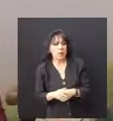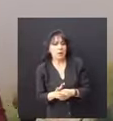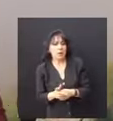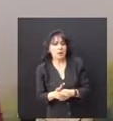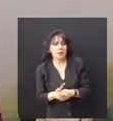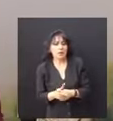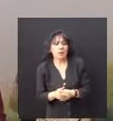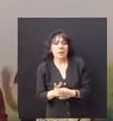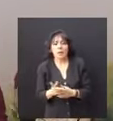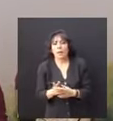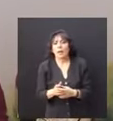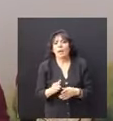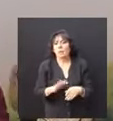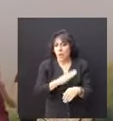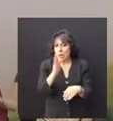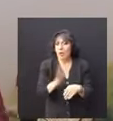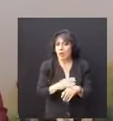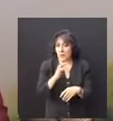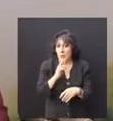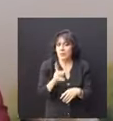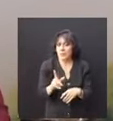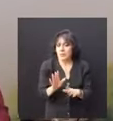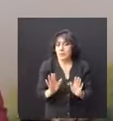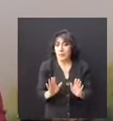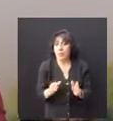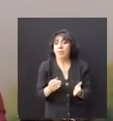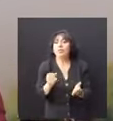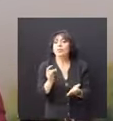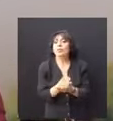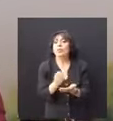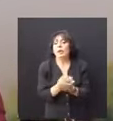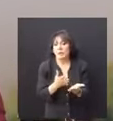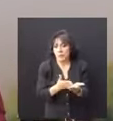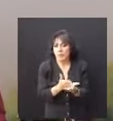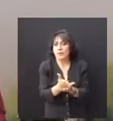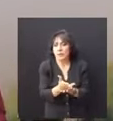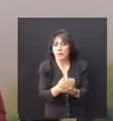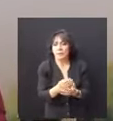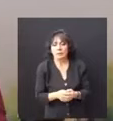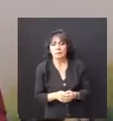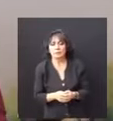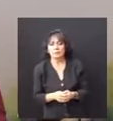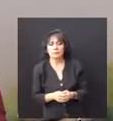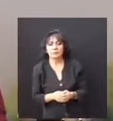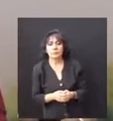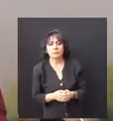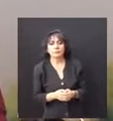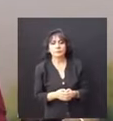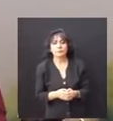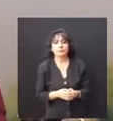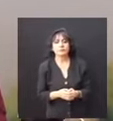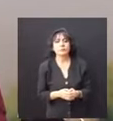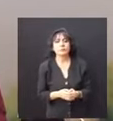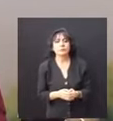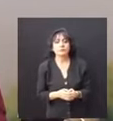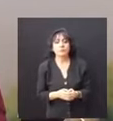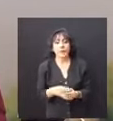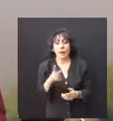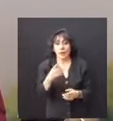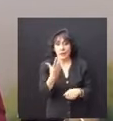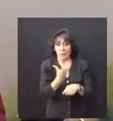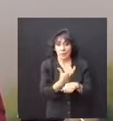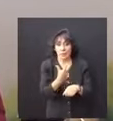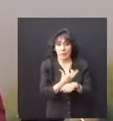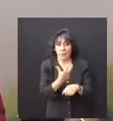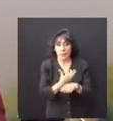los 15 años, bueno, así pasa en Estados Unidos, no porque sea el modelo a seguir, pero los jóvenes